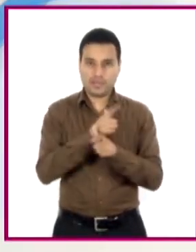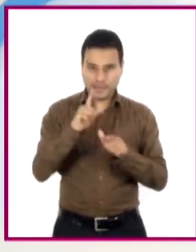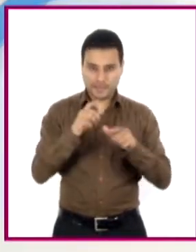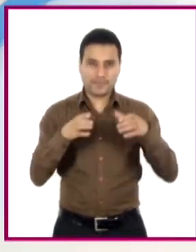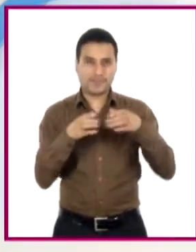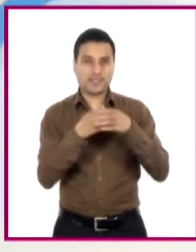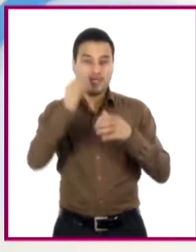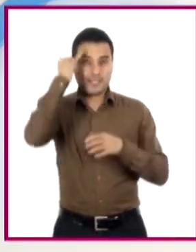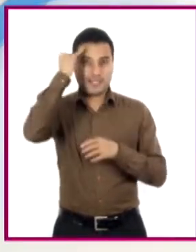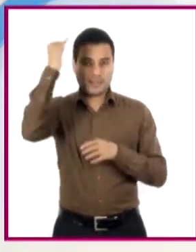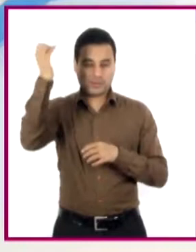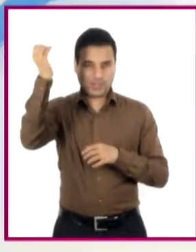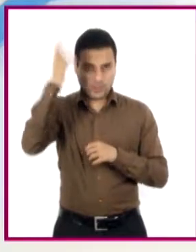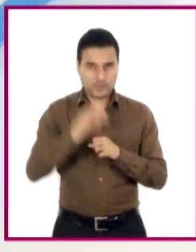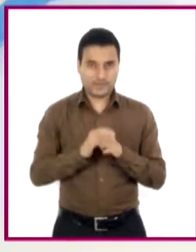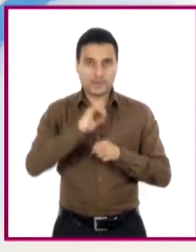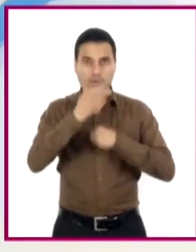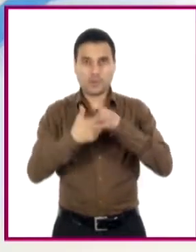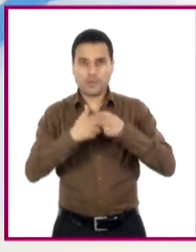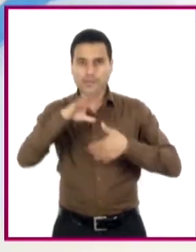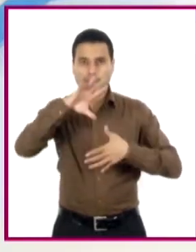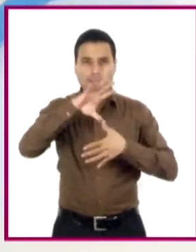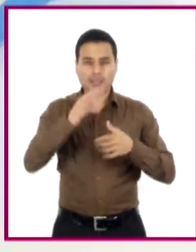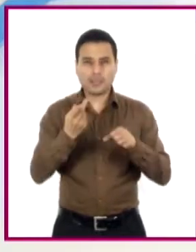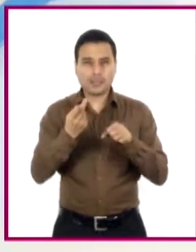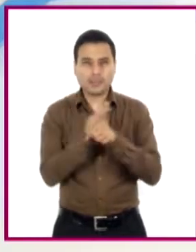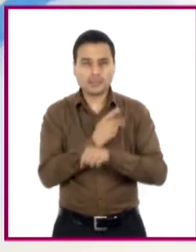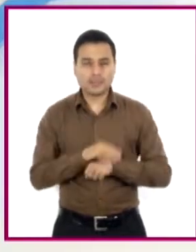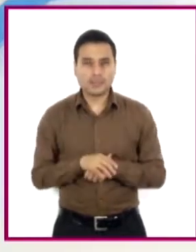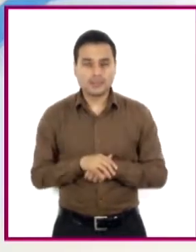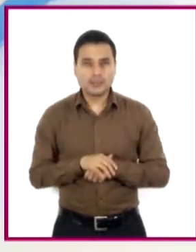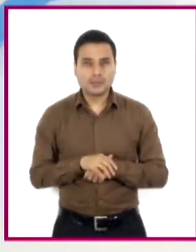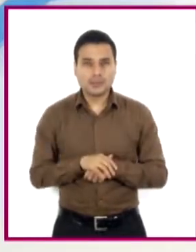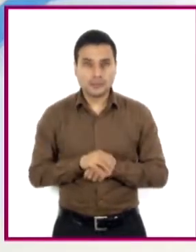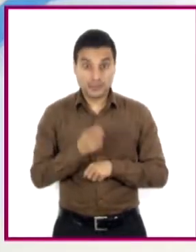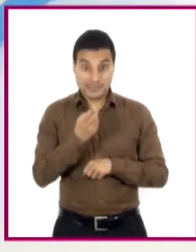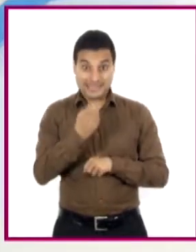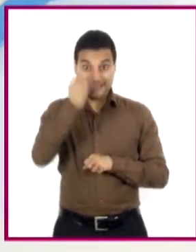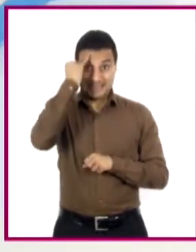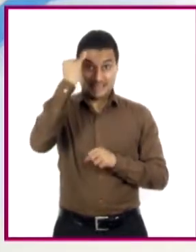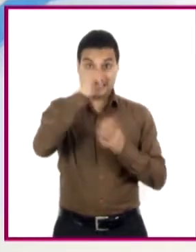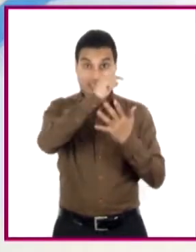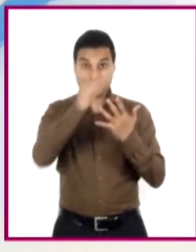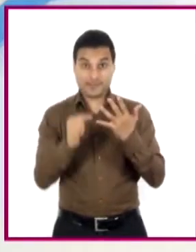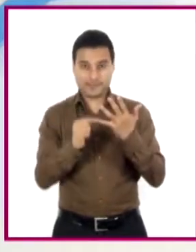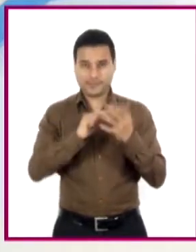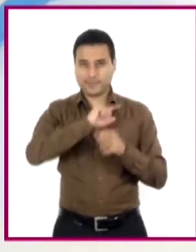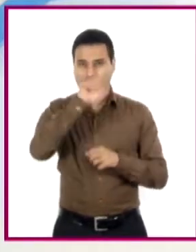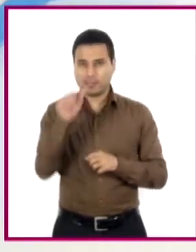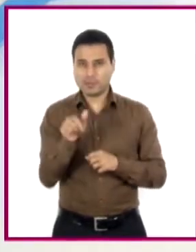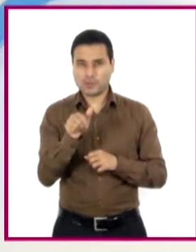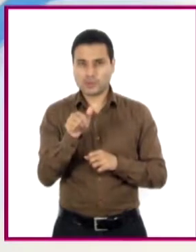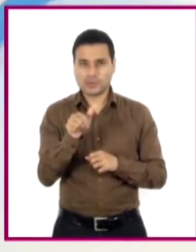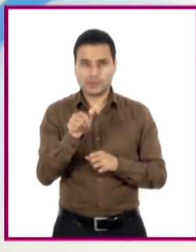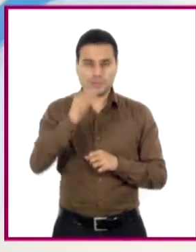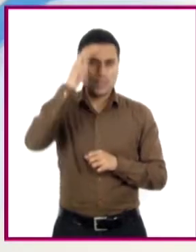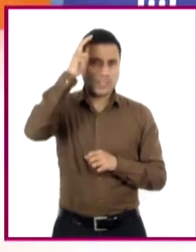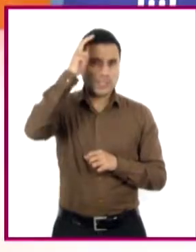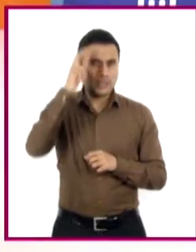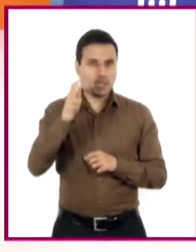su influencia en Europa y América. Pero, ¿cómo se reflejaron esas ideas en la lucha que encabezó Miguel